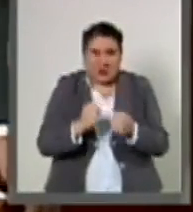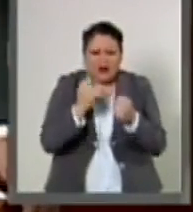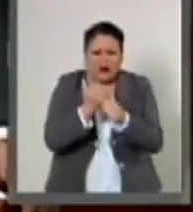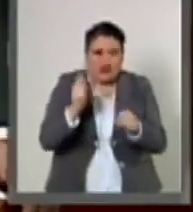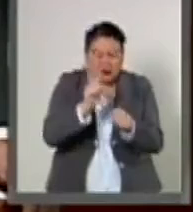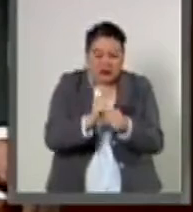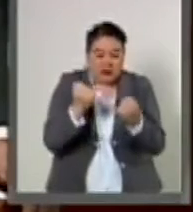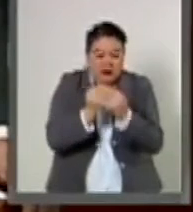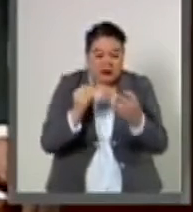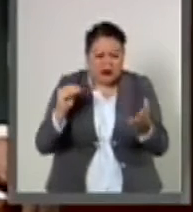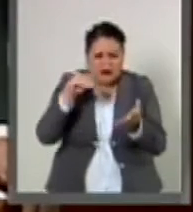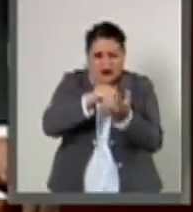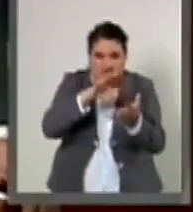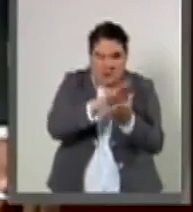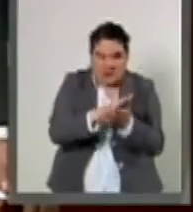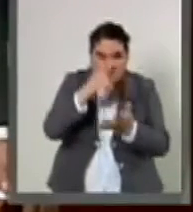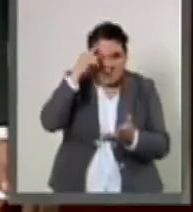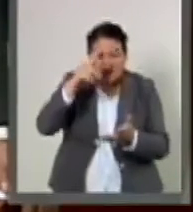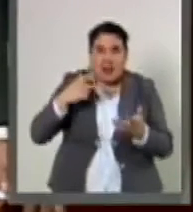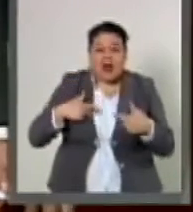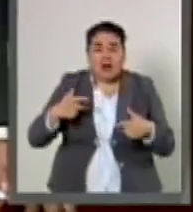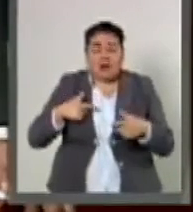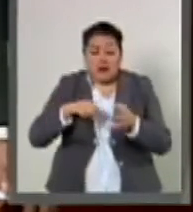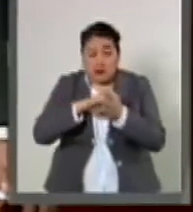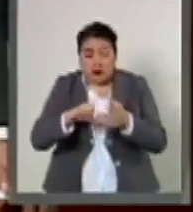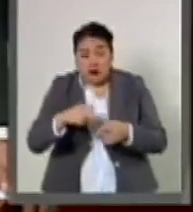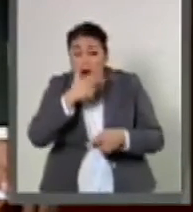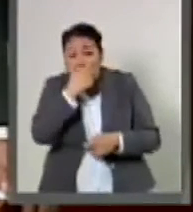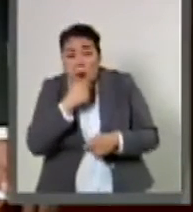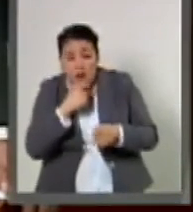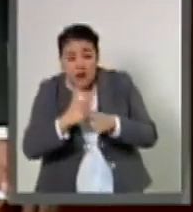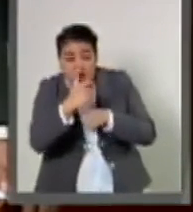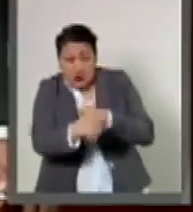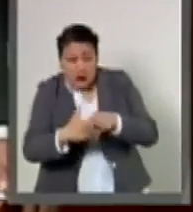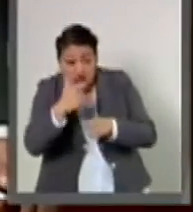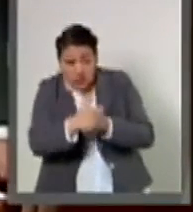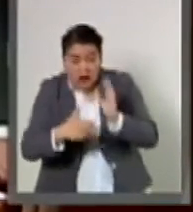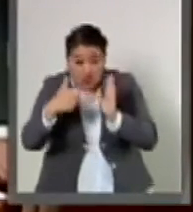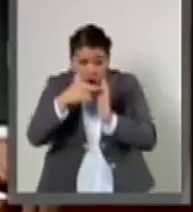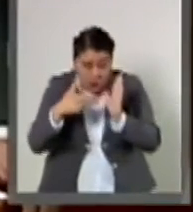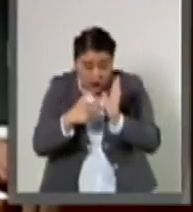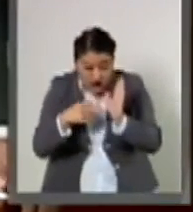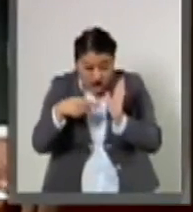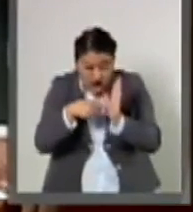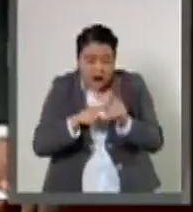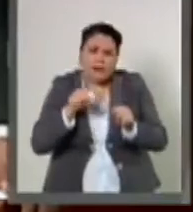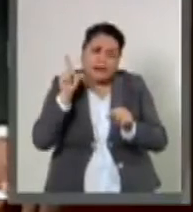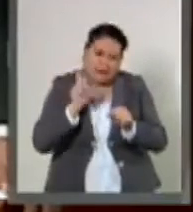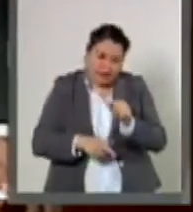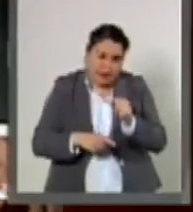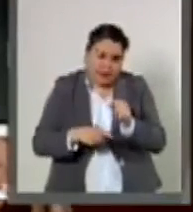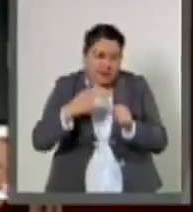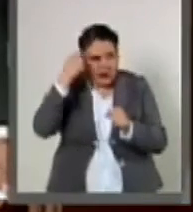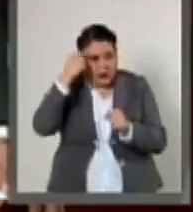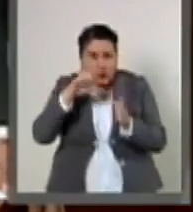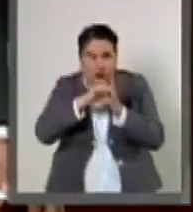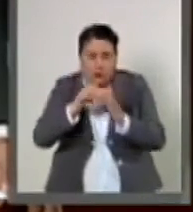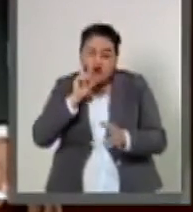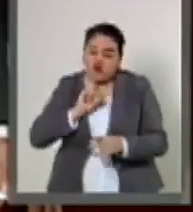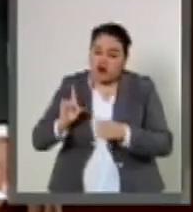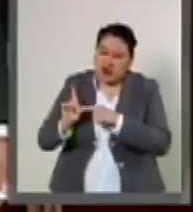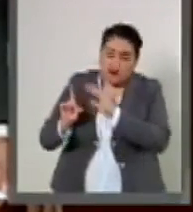requisito de dependencia económica en el caso de los hombres que pretendan recibir una pensión por